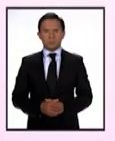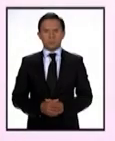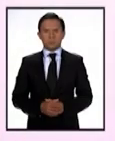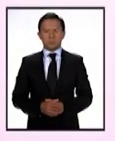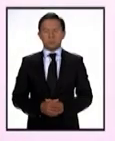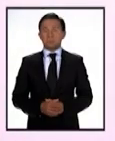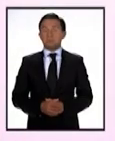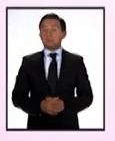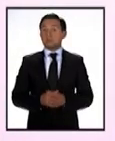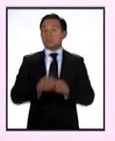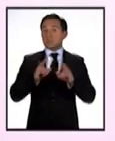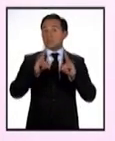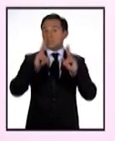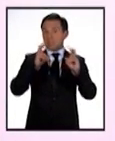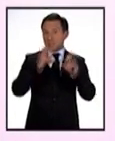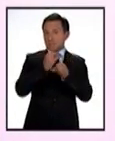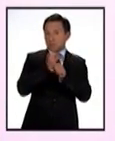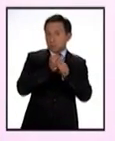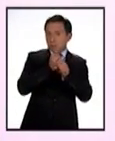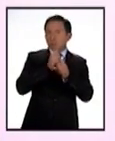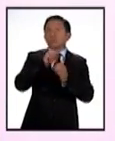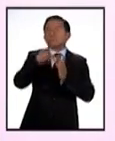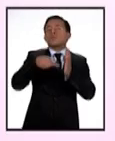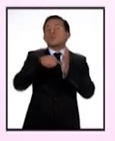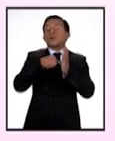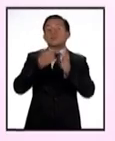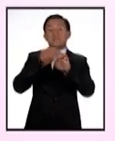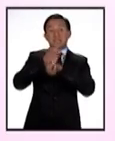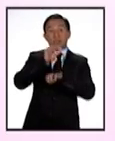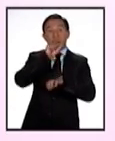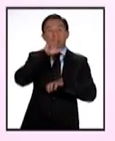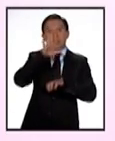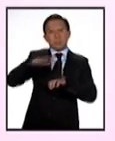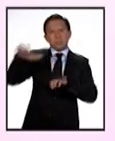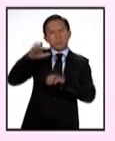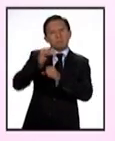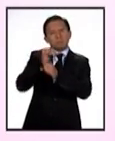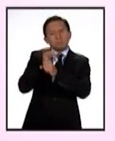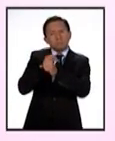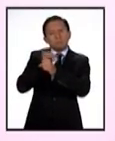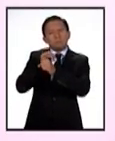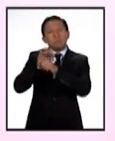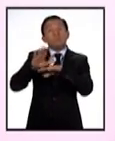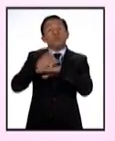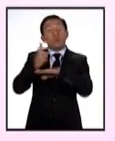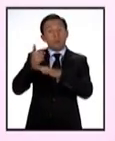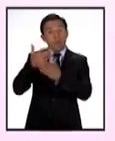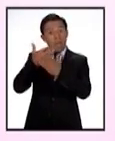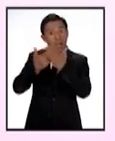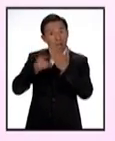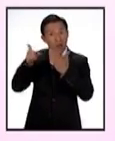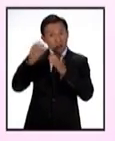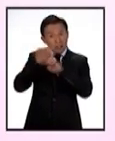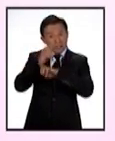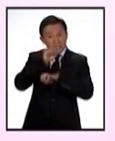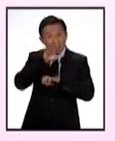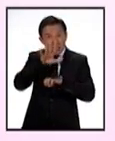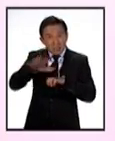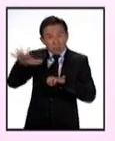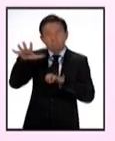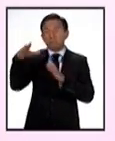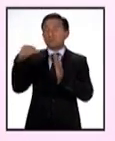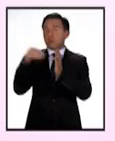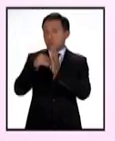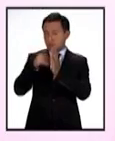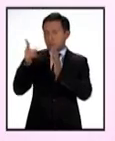Realizamos esta investigación en el estado de Jalisco porque sin duda en ese estado existe todavía hoy una enorme proliferación de casos